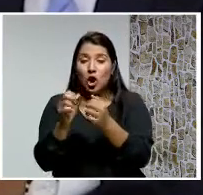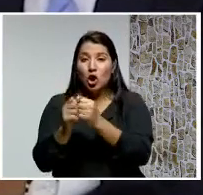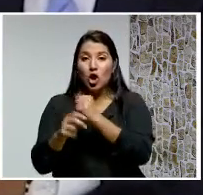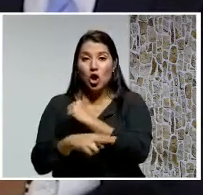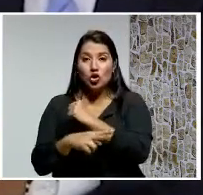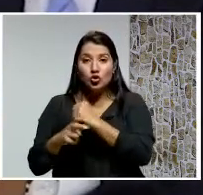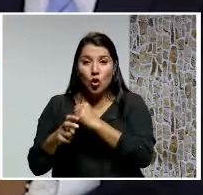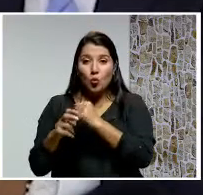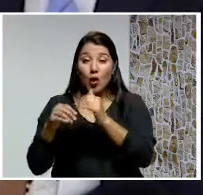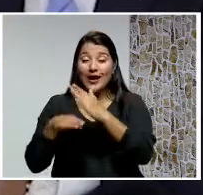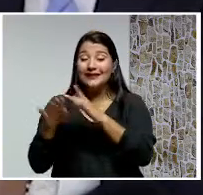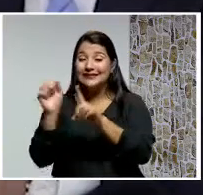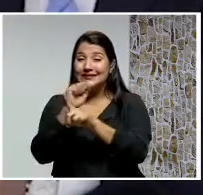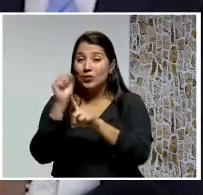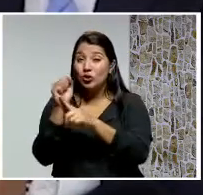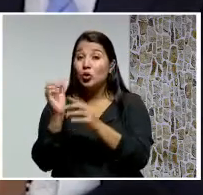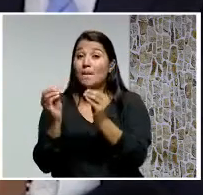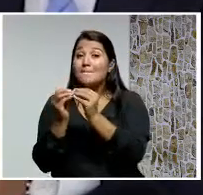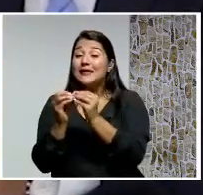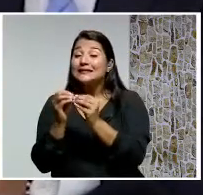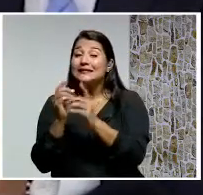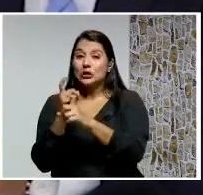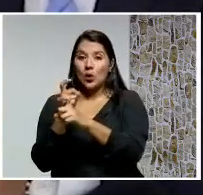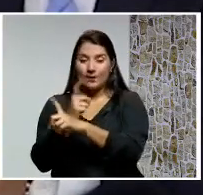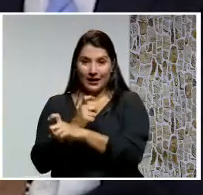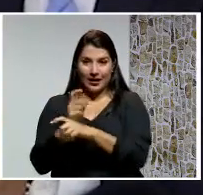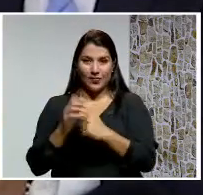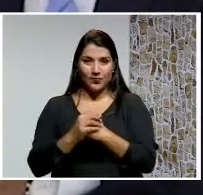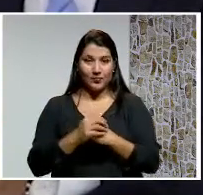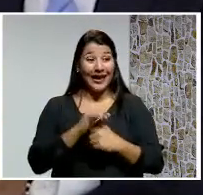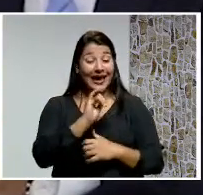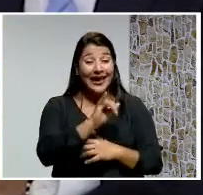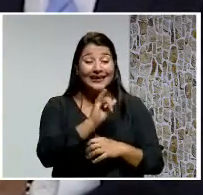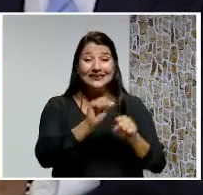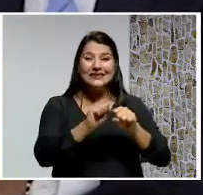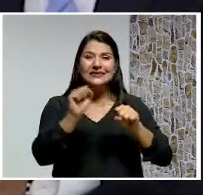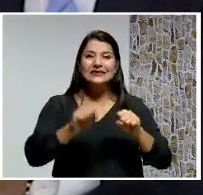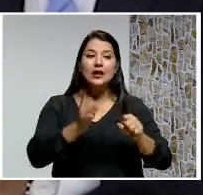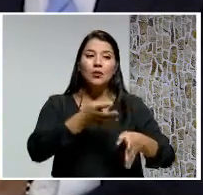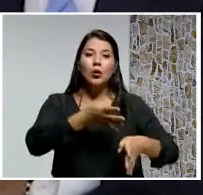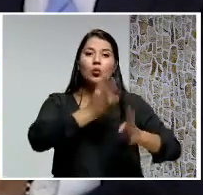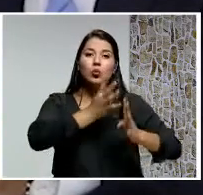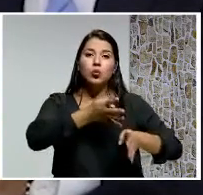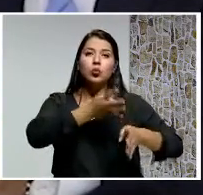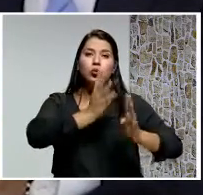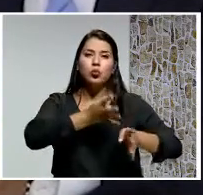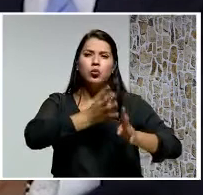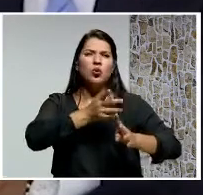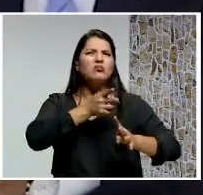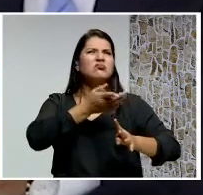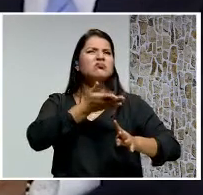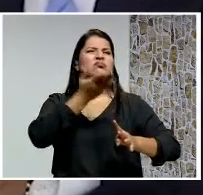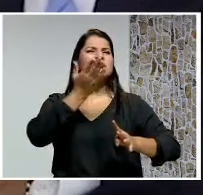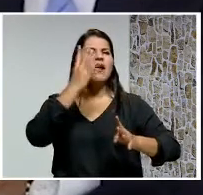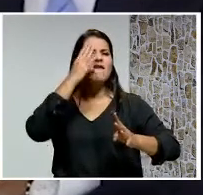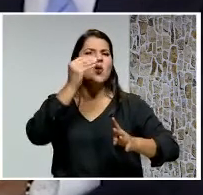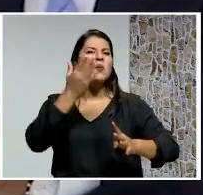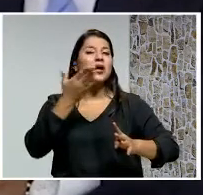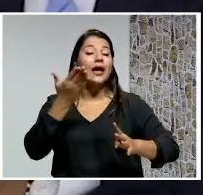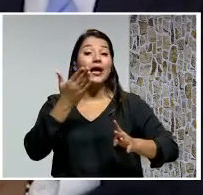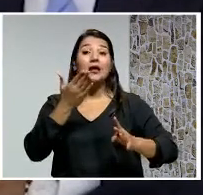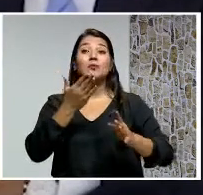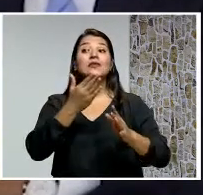y casos complejos. Es una especie de repositorio de información de toda índole que tiene